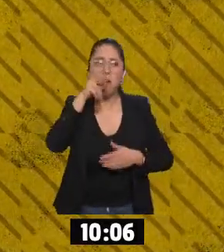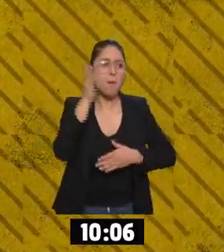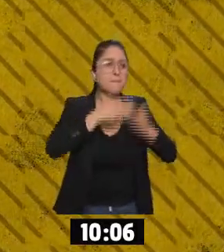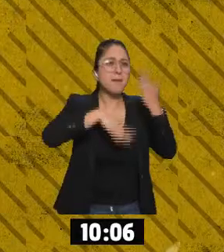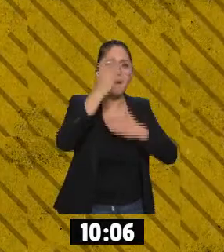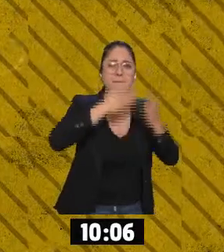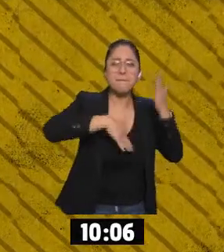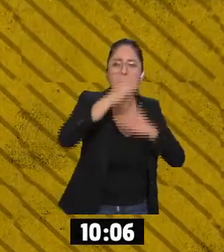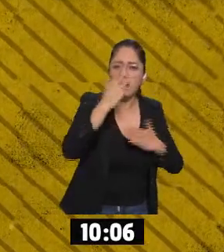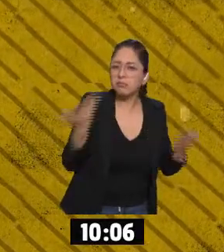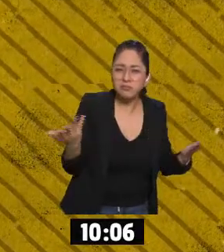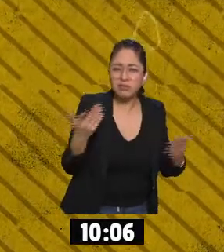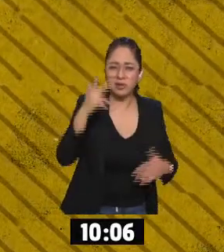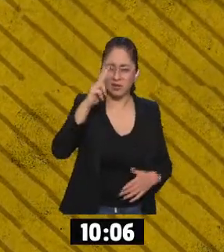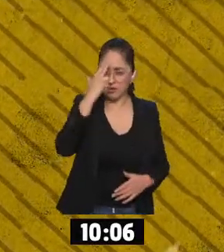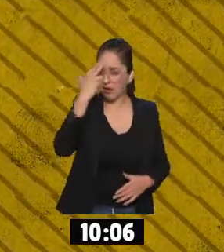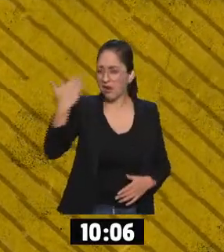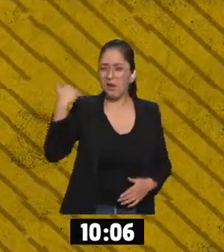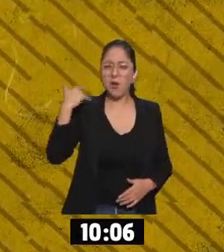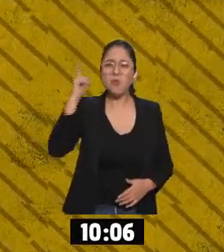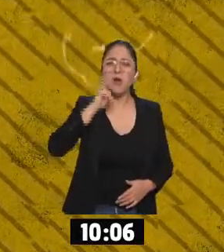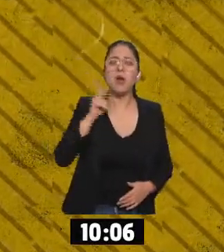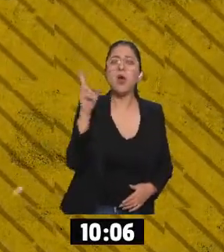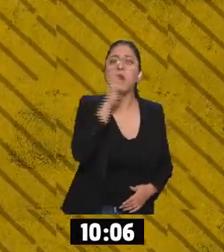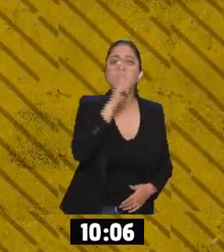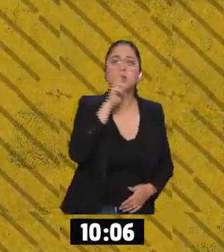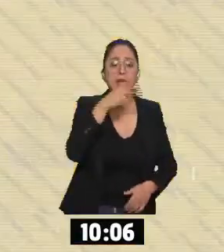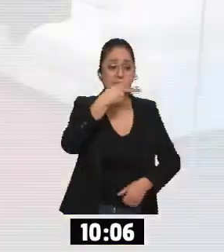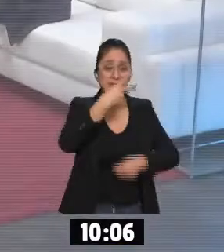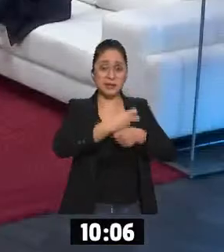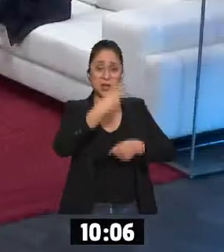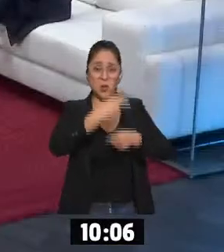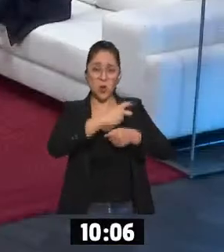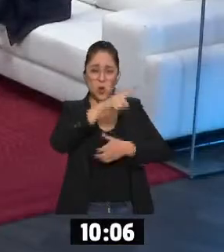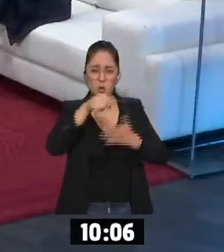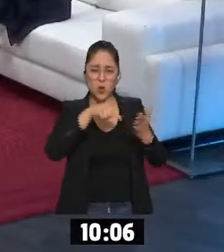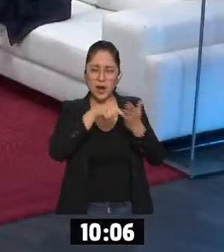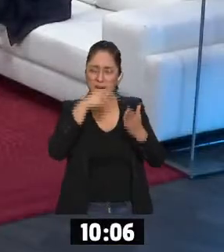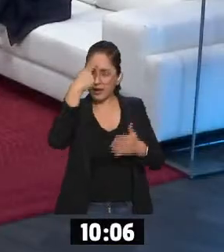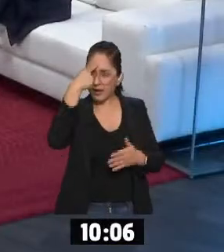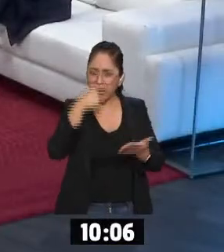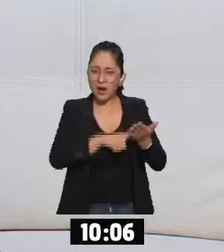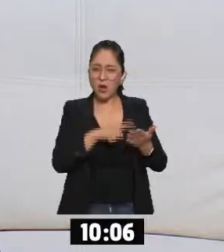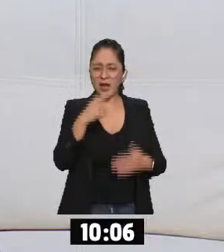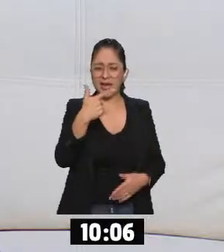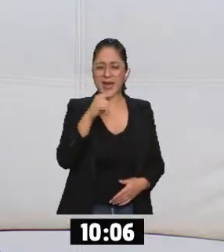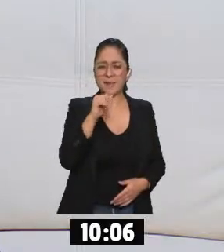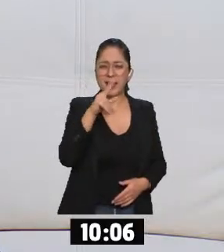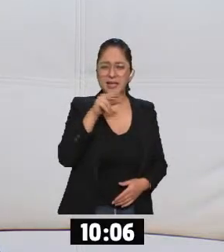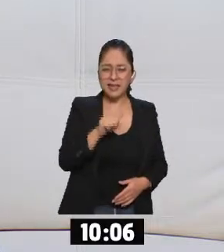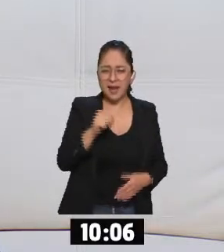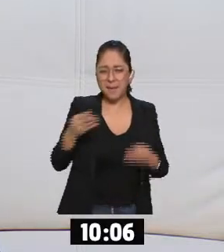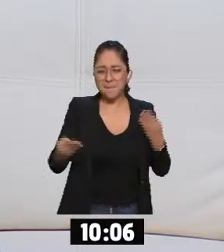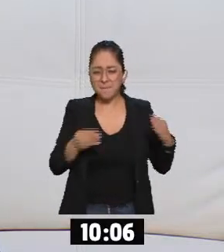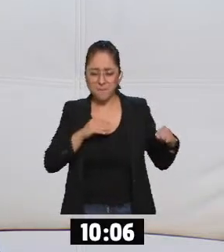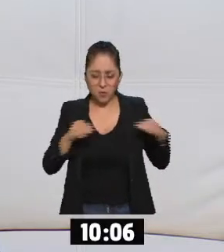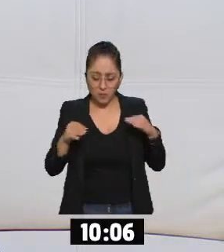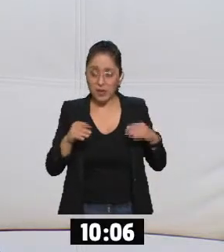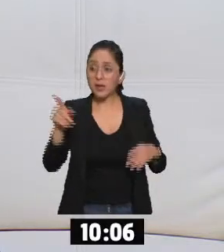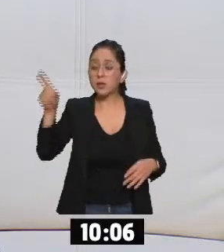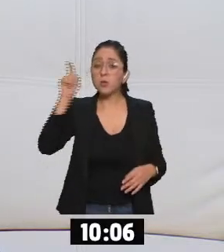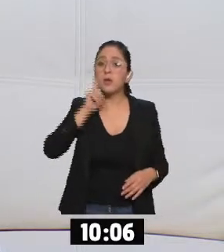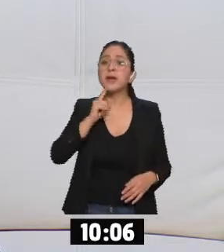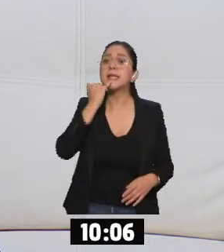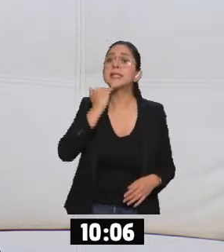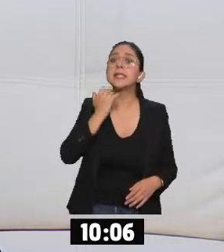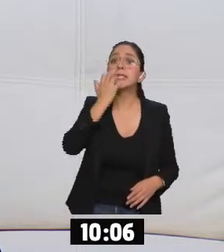día de antier? Una rusa que ganó segundo lugar, creo que era gimnasia artística o rítmica, y la israelita se llevó el